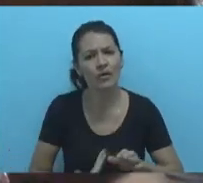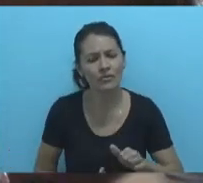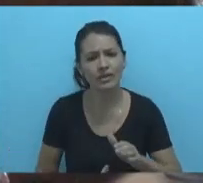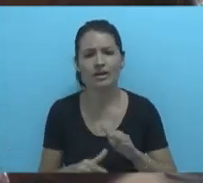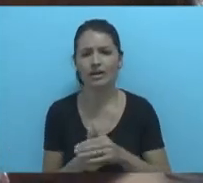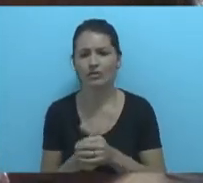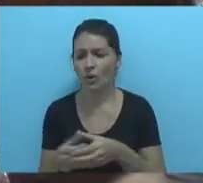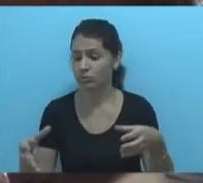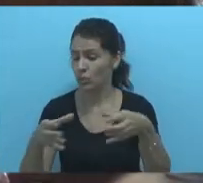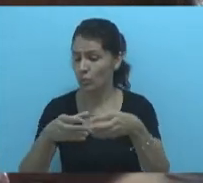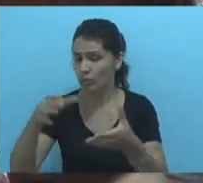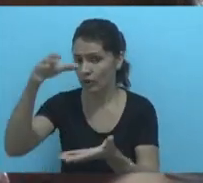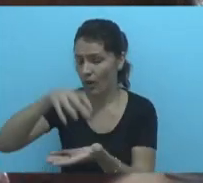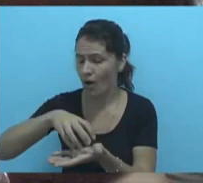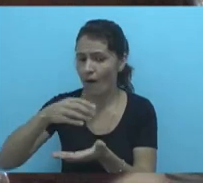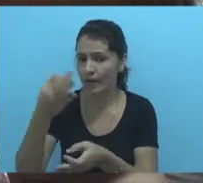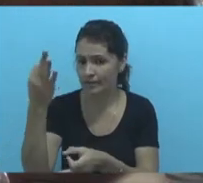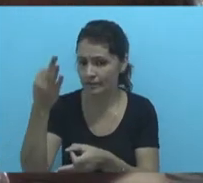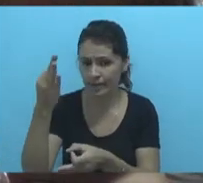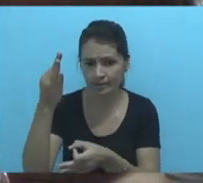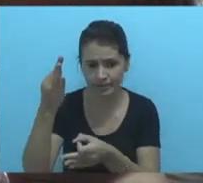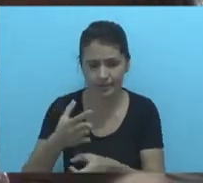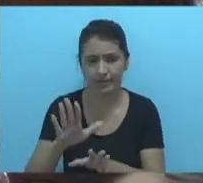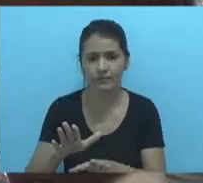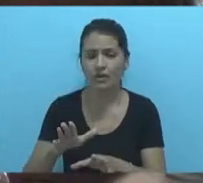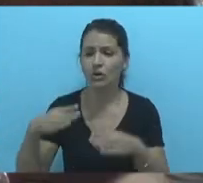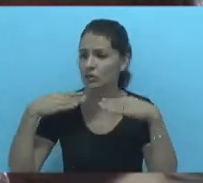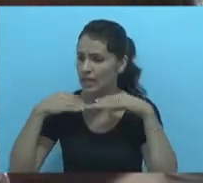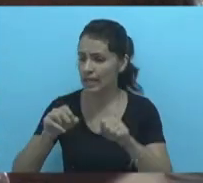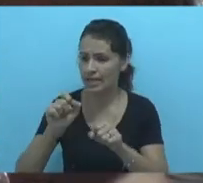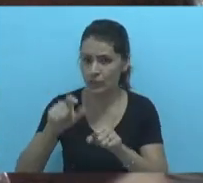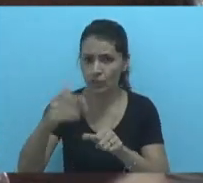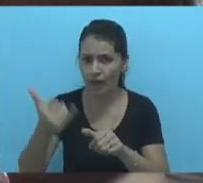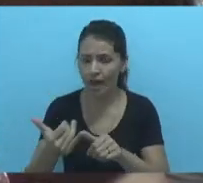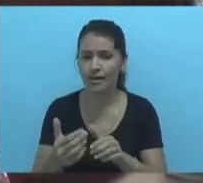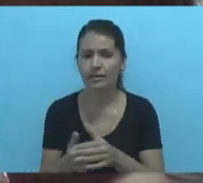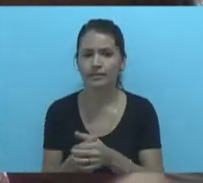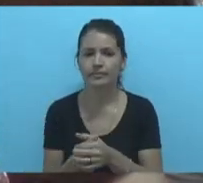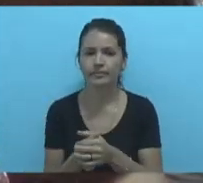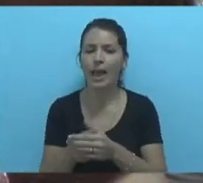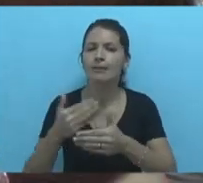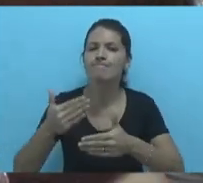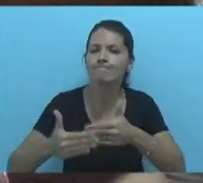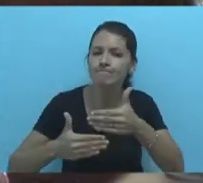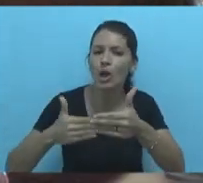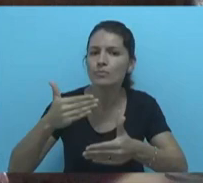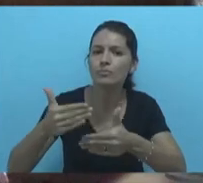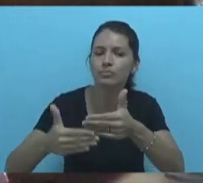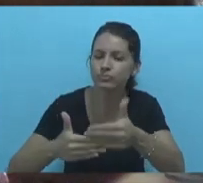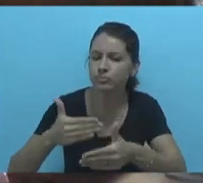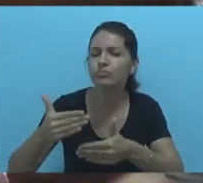un área específica de la Secretaría de Integración Sociourbana para ejecutar estos proyectos, comenzó realmente a consolidarse como